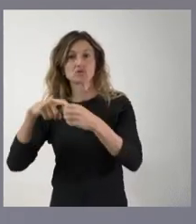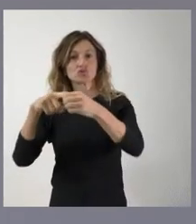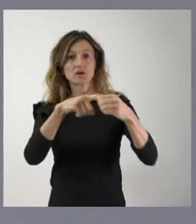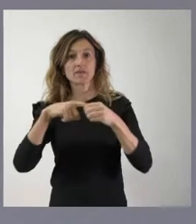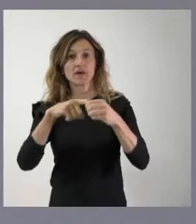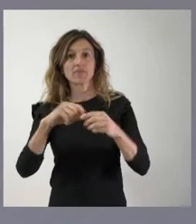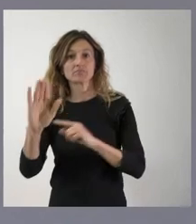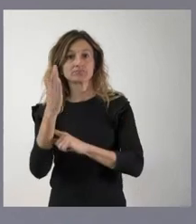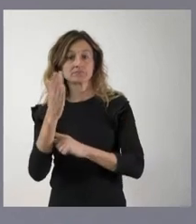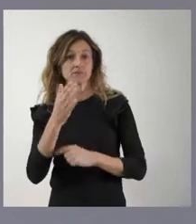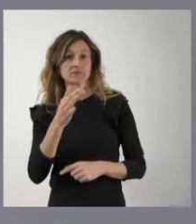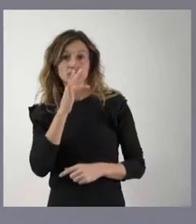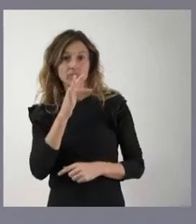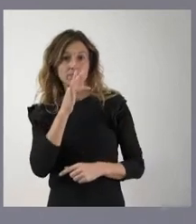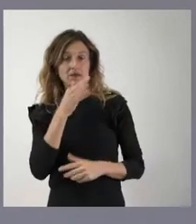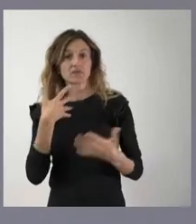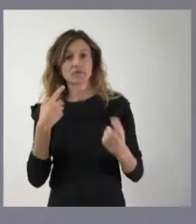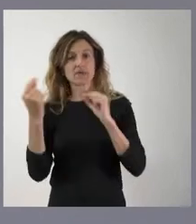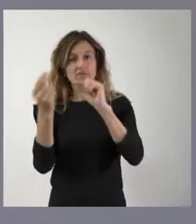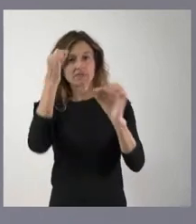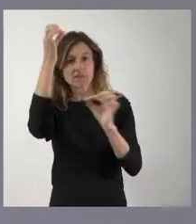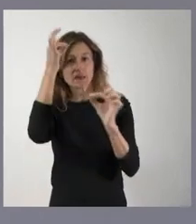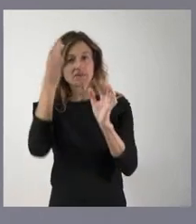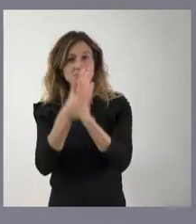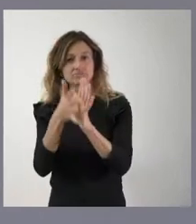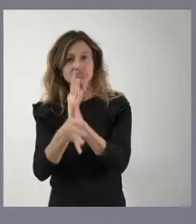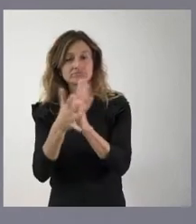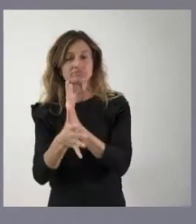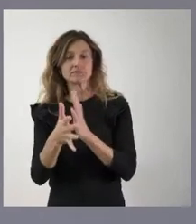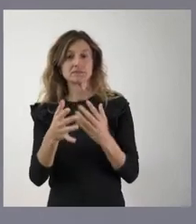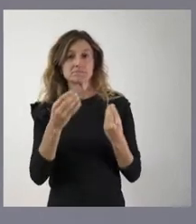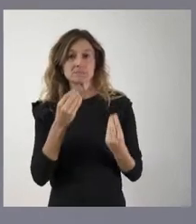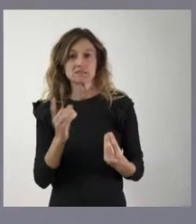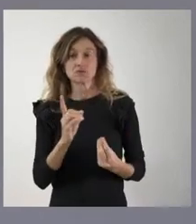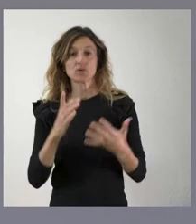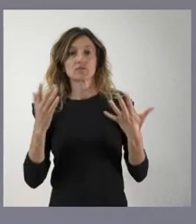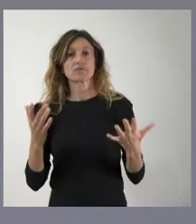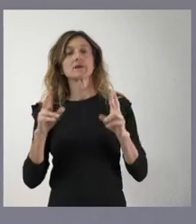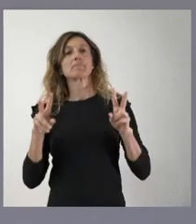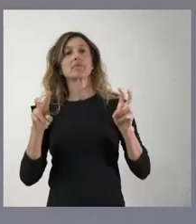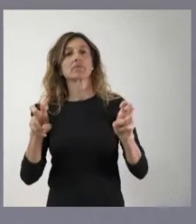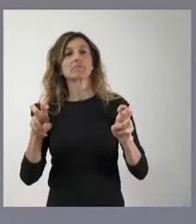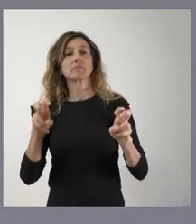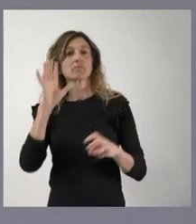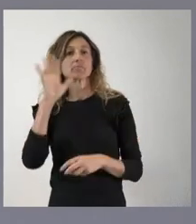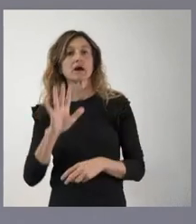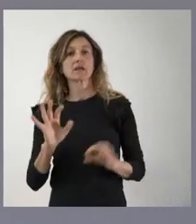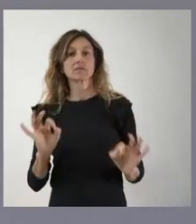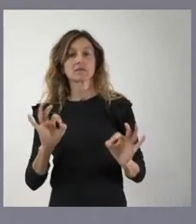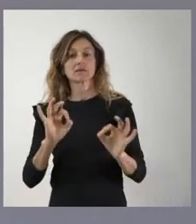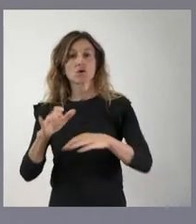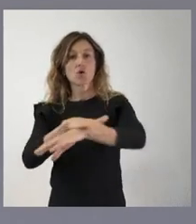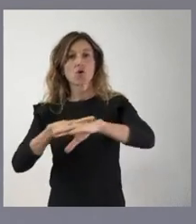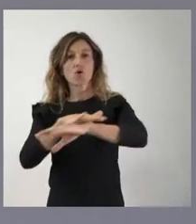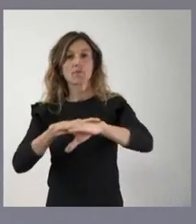y por tanto es difícil entrar al detalle sin conocerlo pero me da la impresión en principio que siempre que el